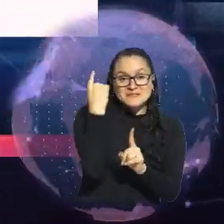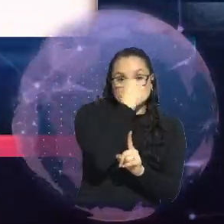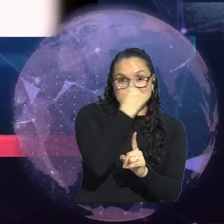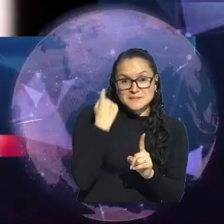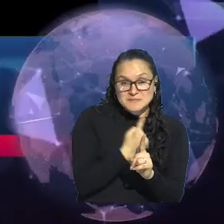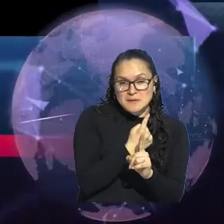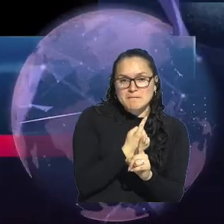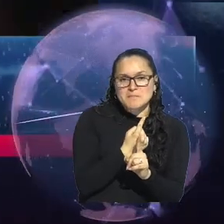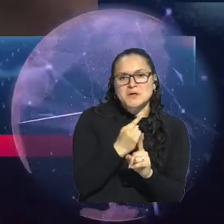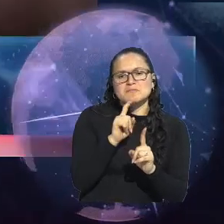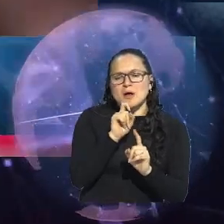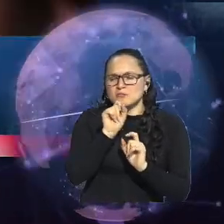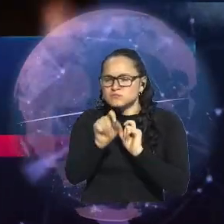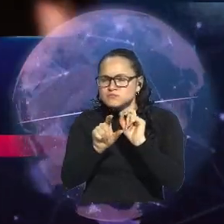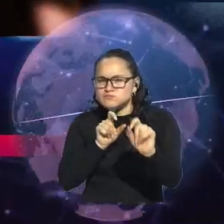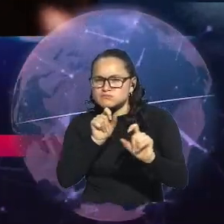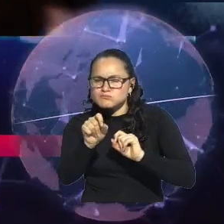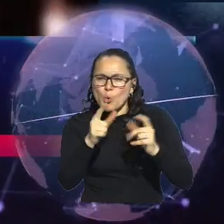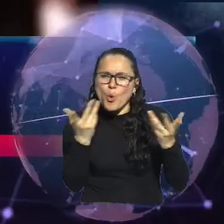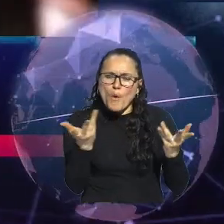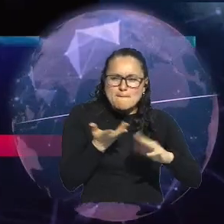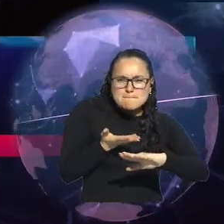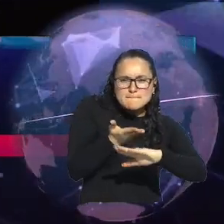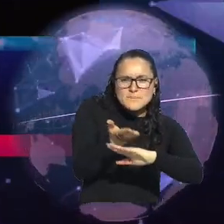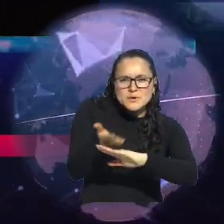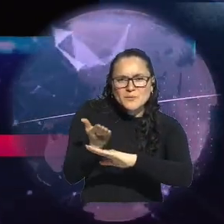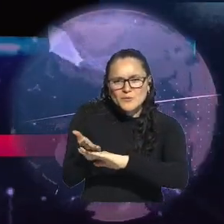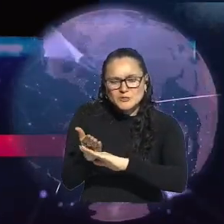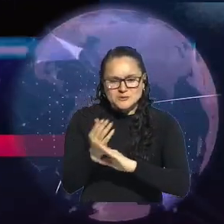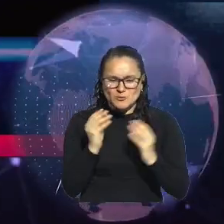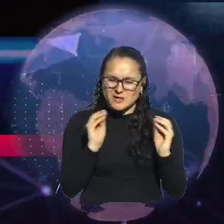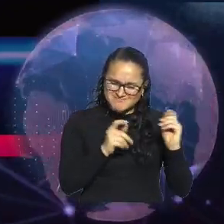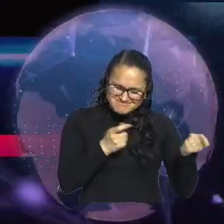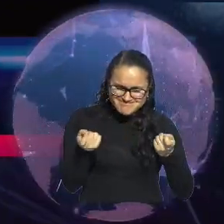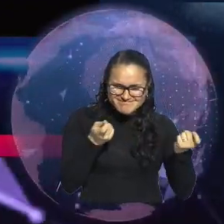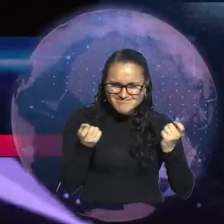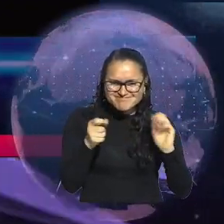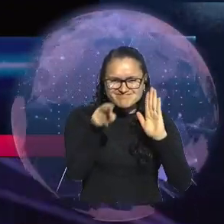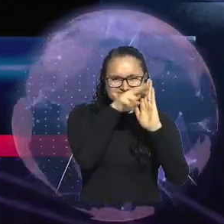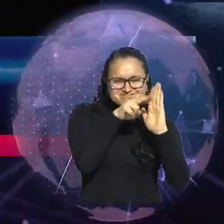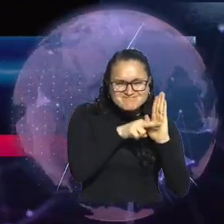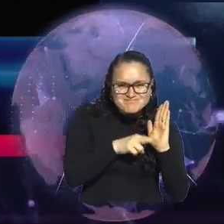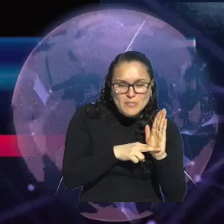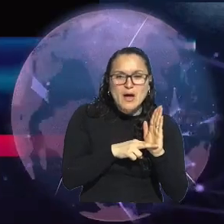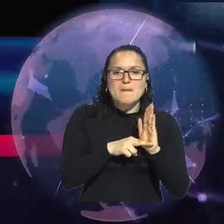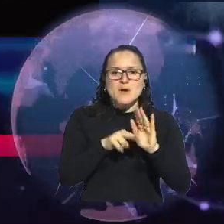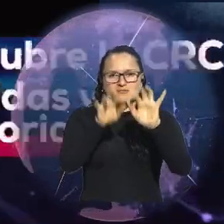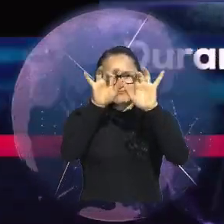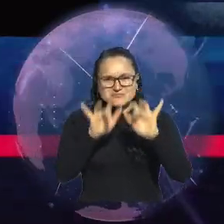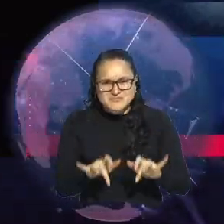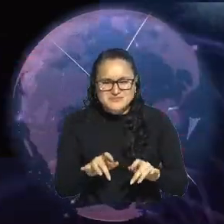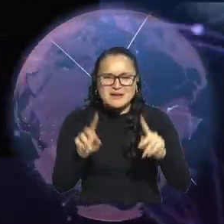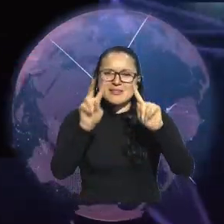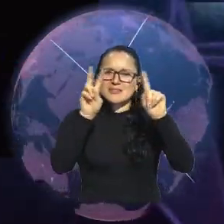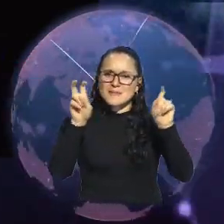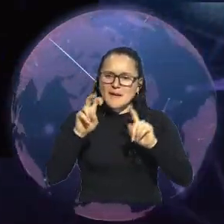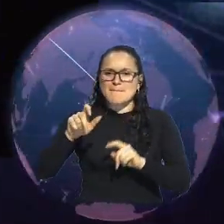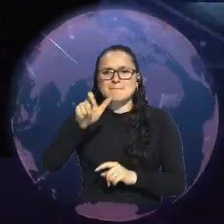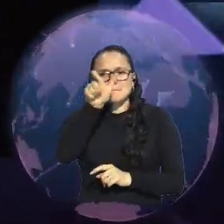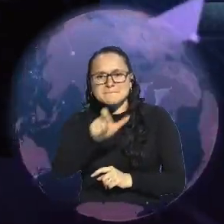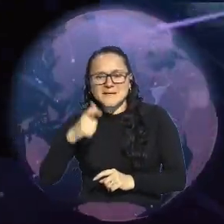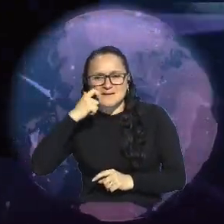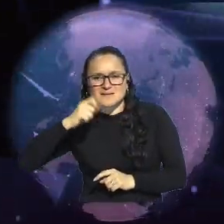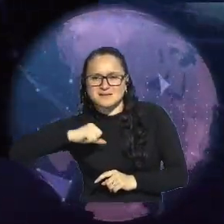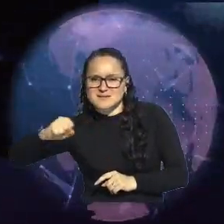sobre propuestas alternativas del proyecto regulatorio digitalización del régimen de protección de los derechos de los usuarios de servicios